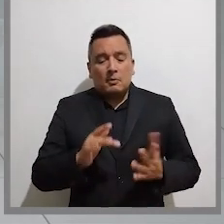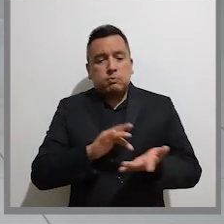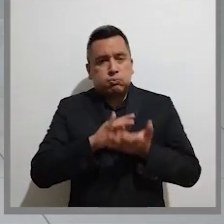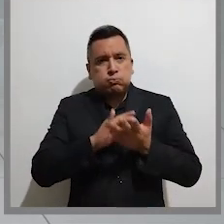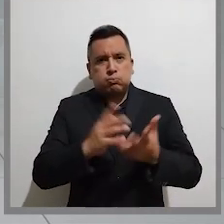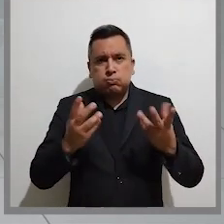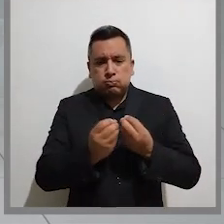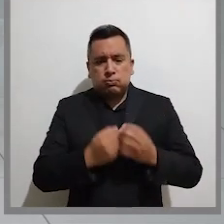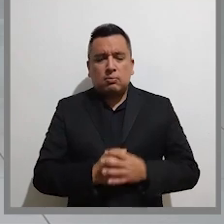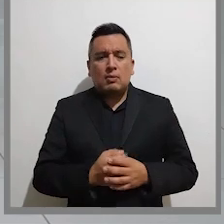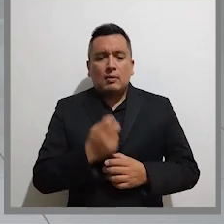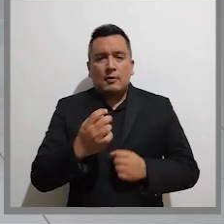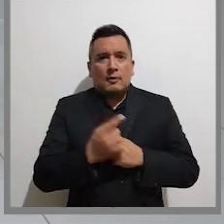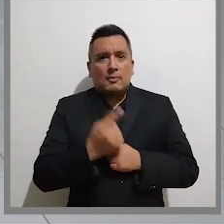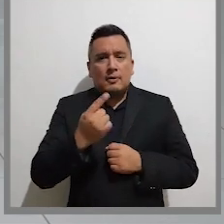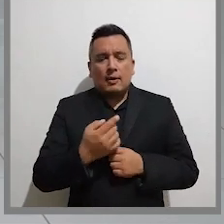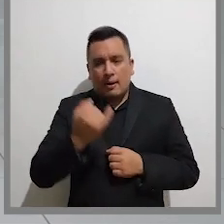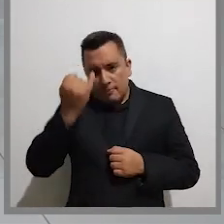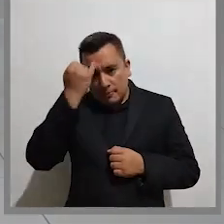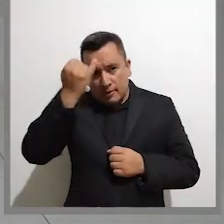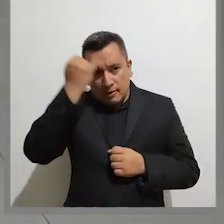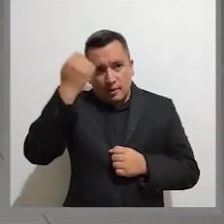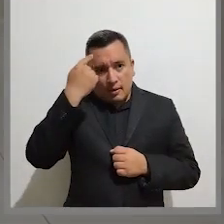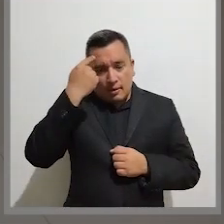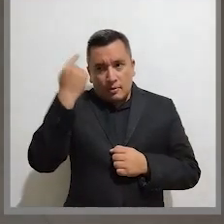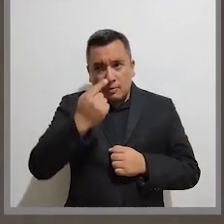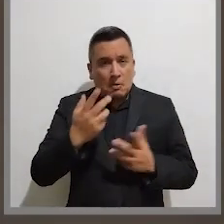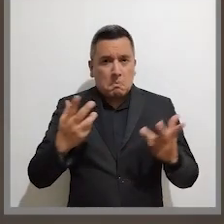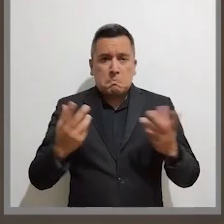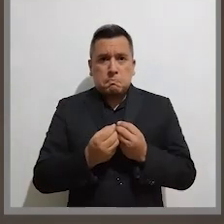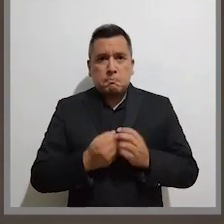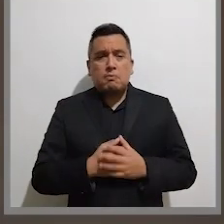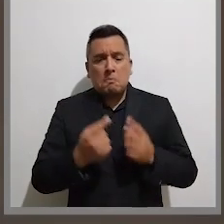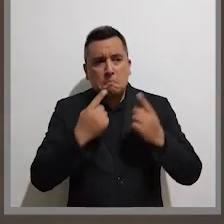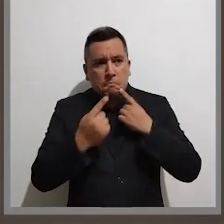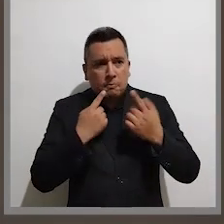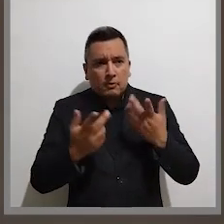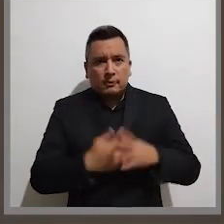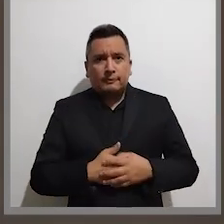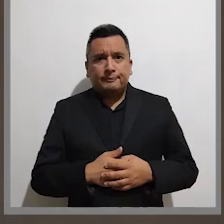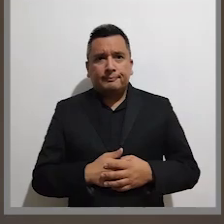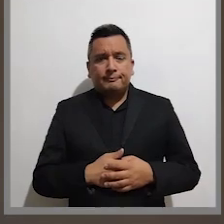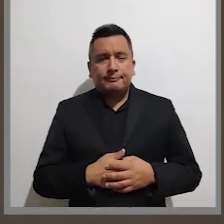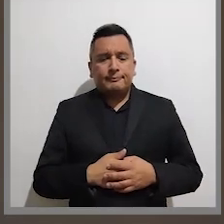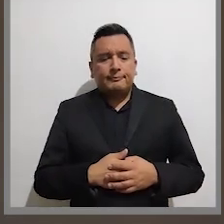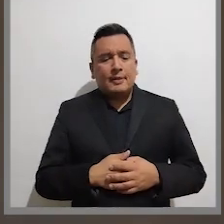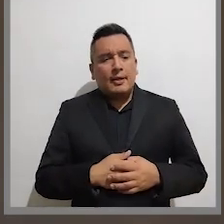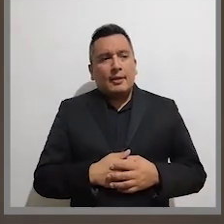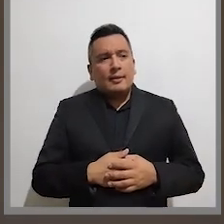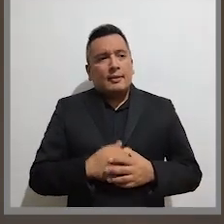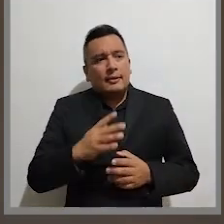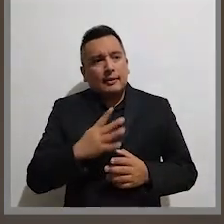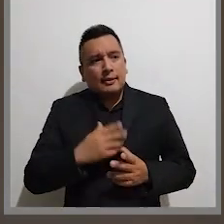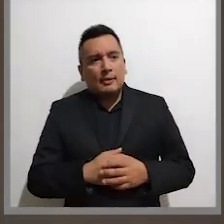apoyo surgen como una estrategia primero comunitaria o de las esferas